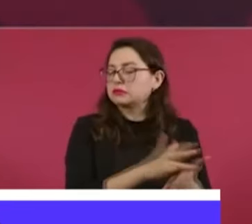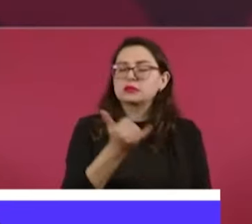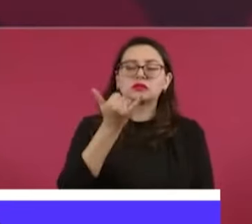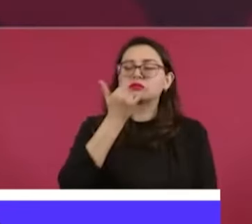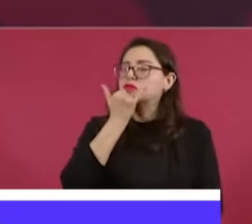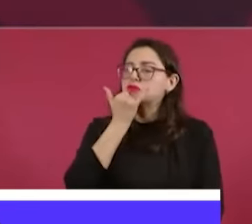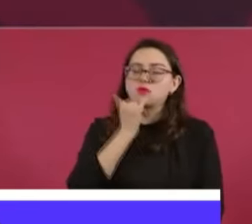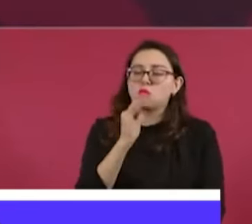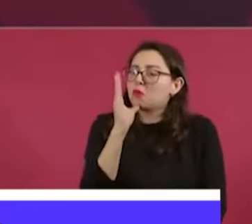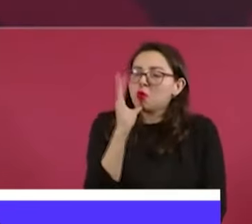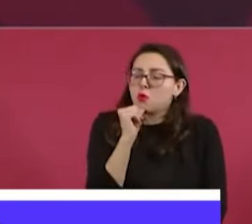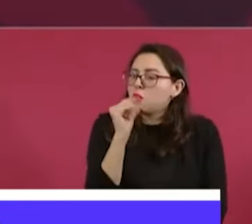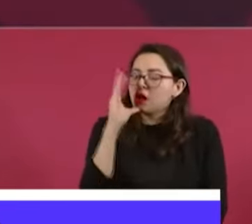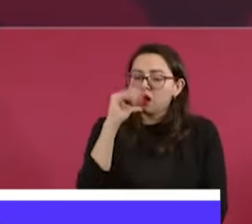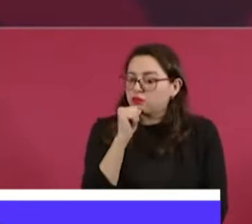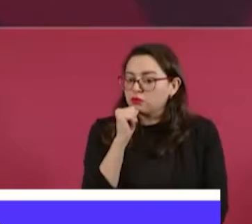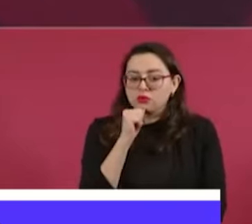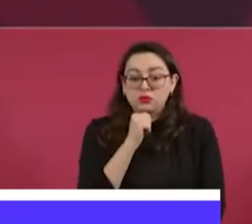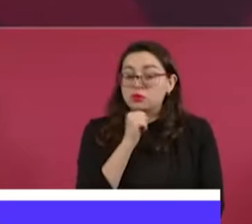Sé, ¿no?,